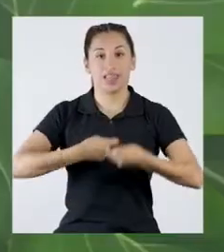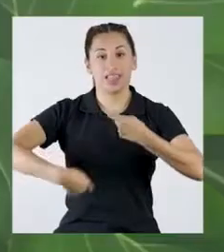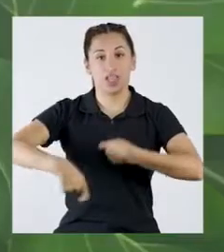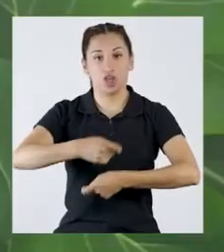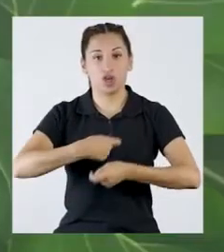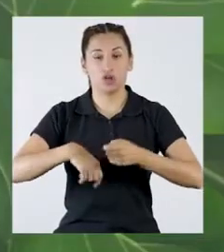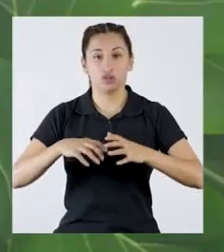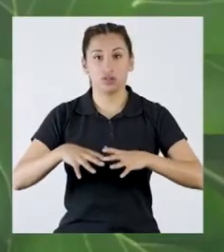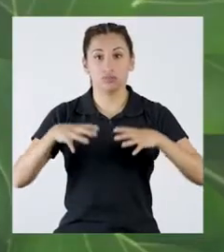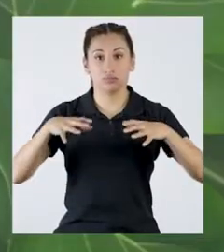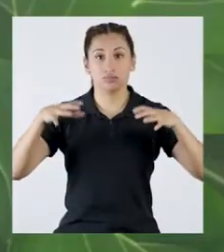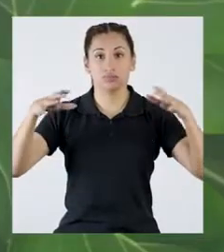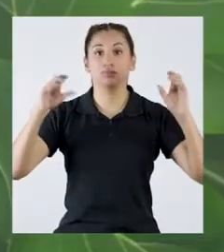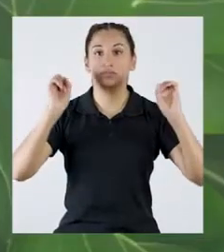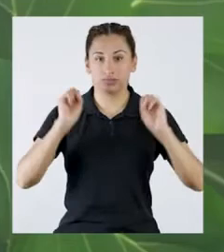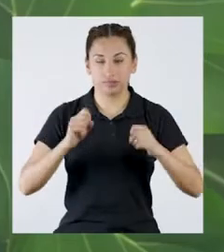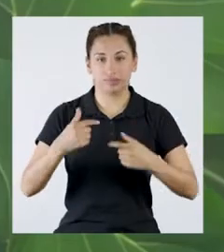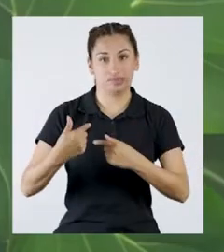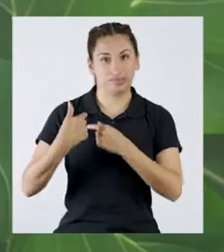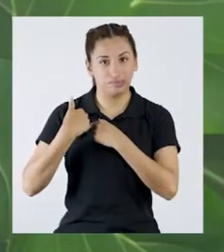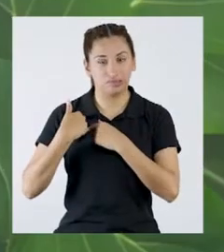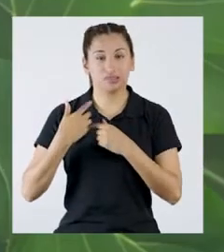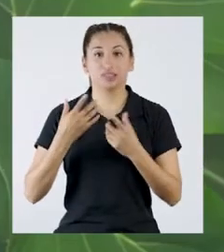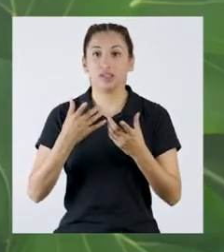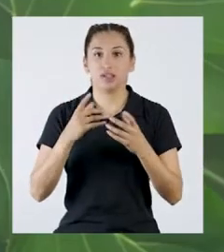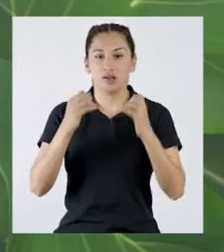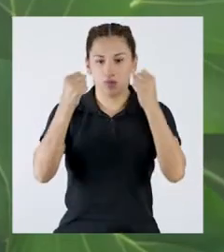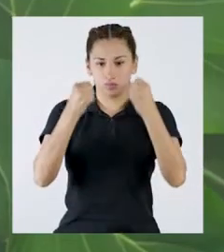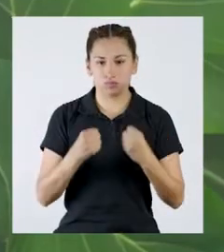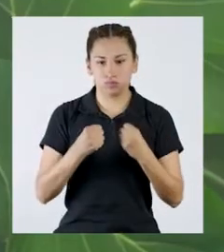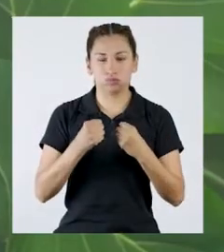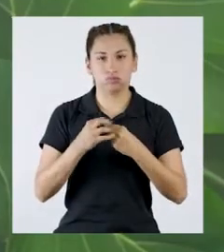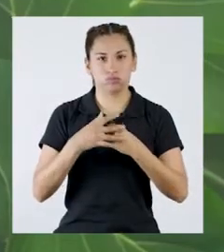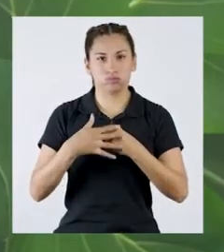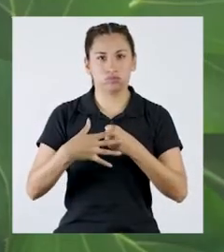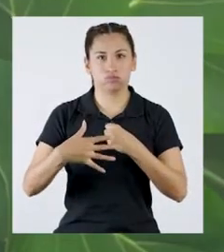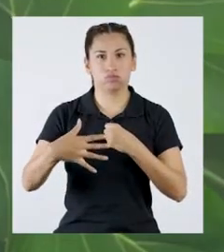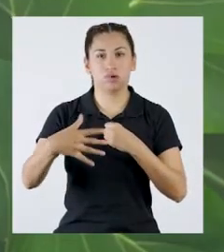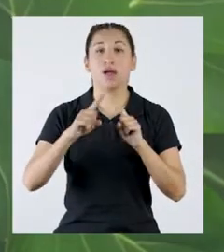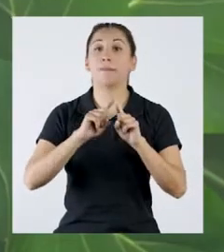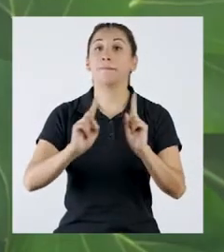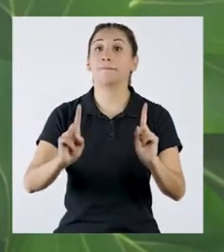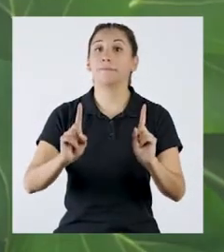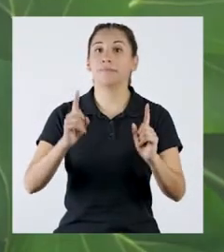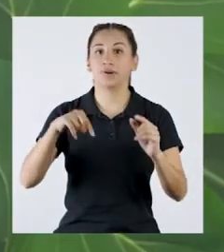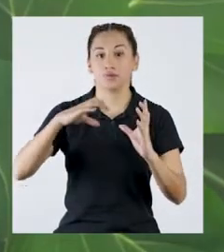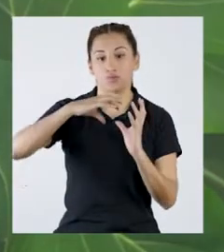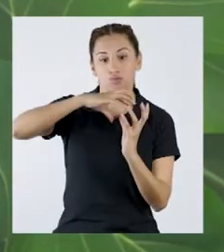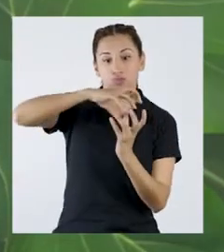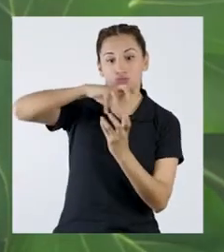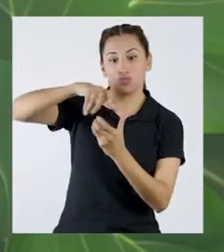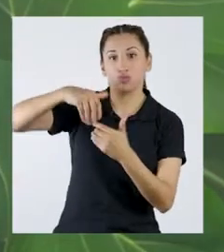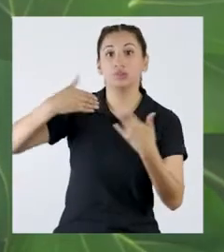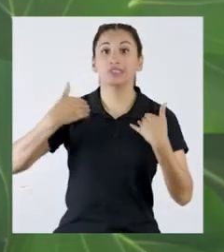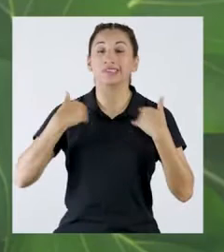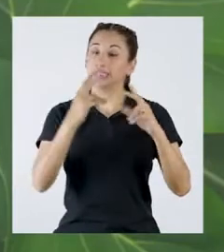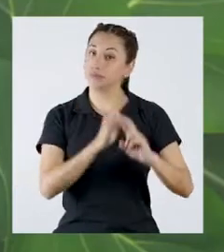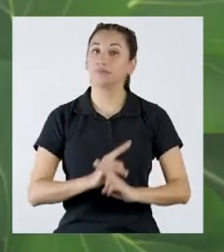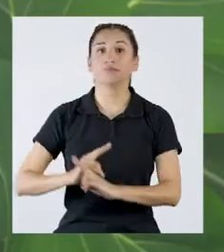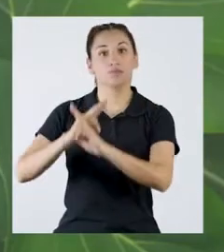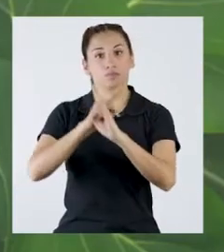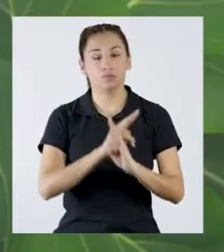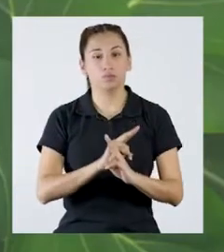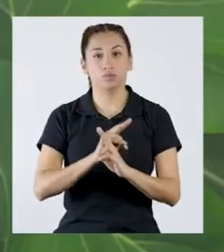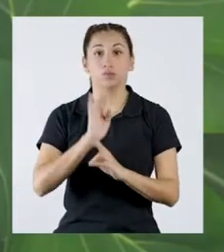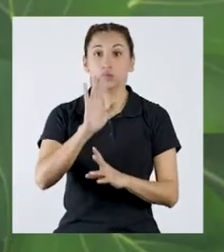Los negocios crecer deben para estables mantenerse. Pero nuestro planeta debemos